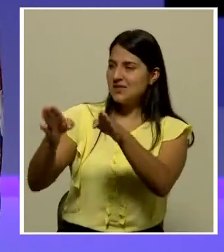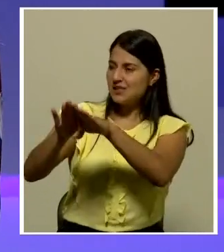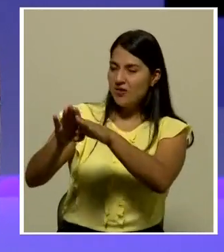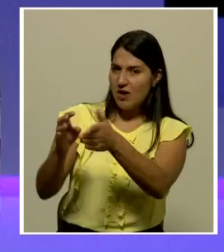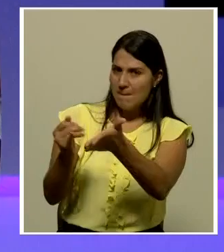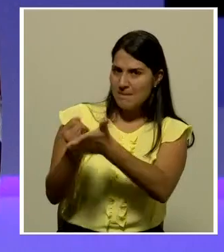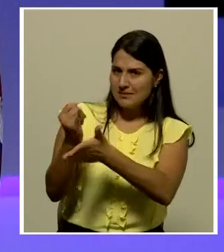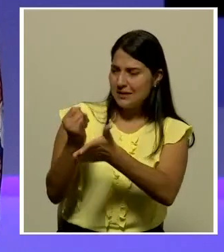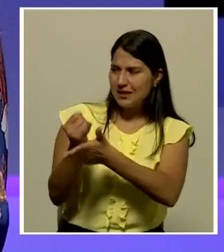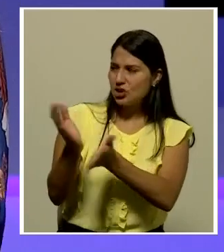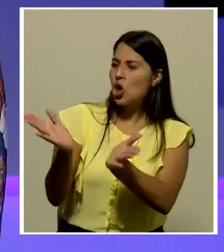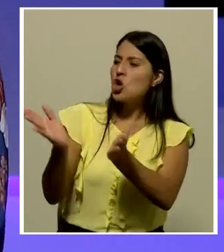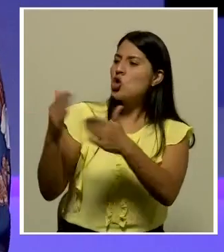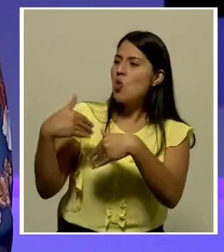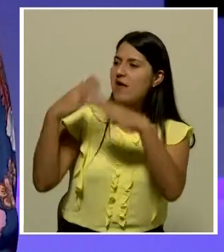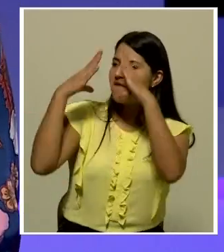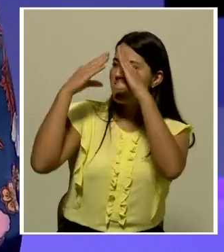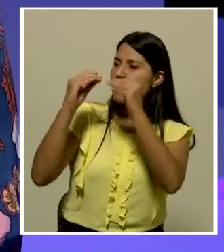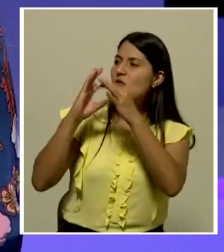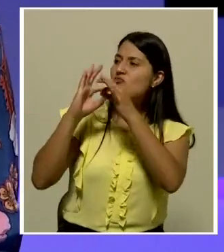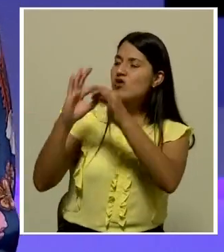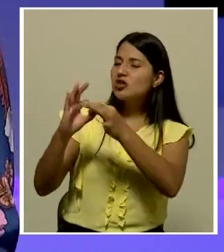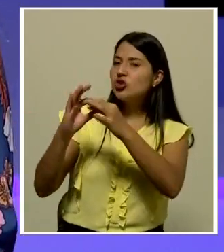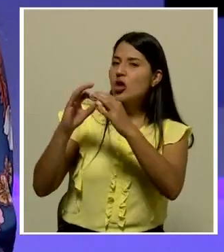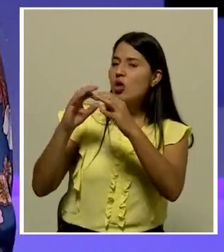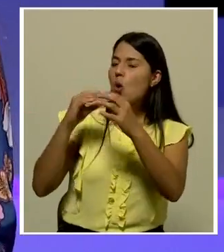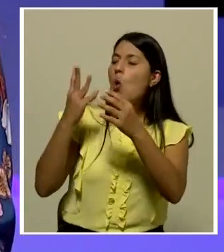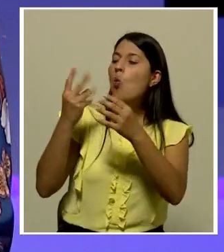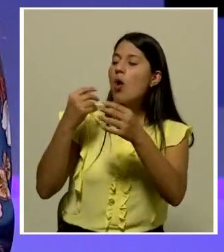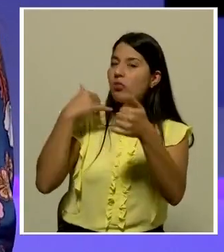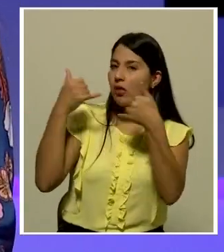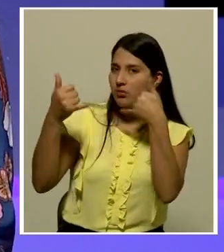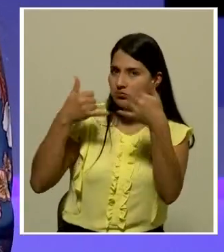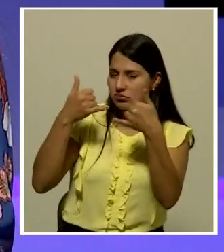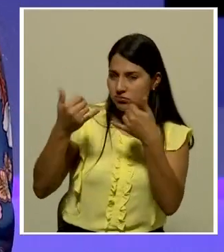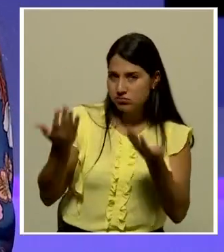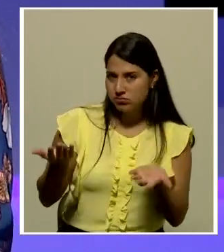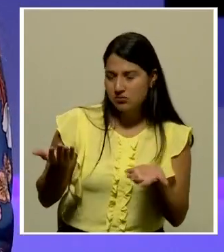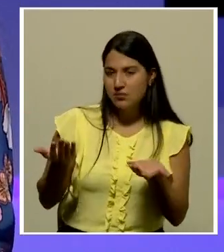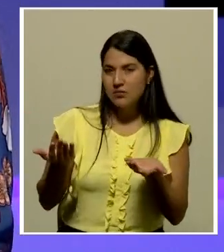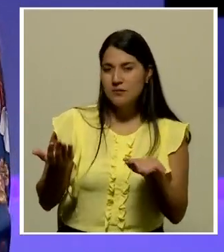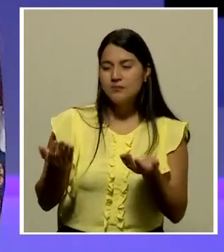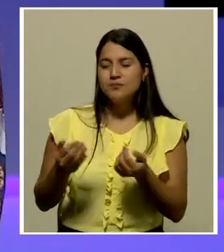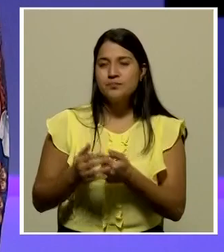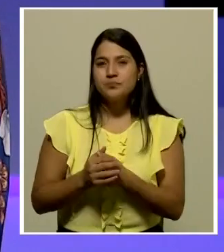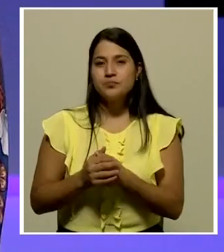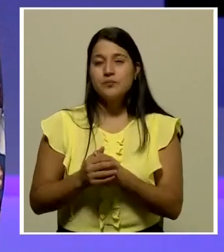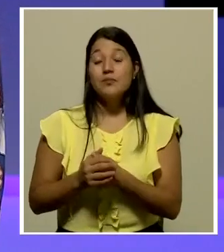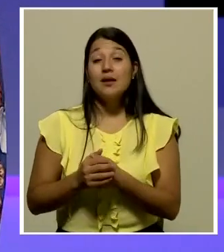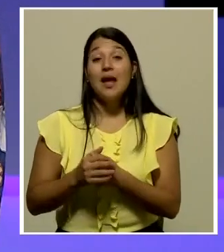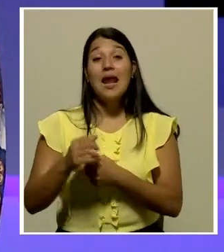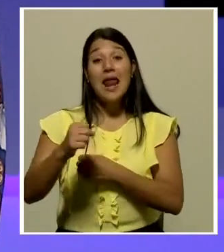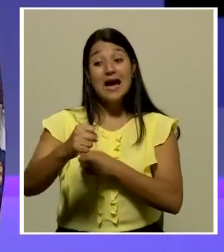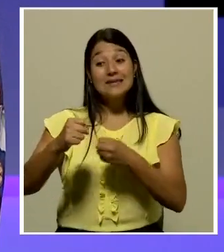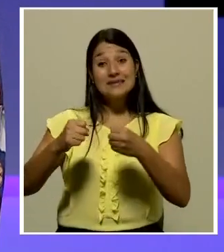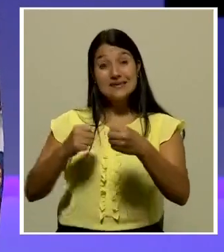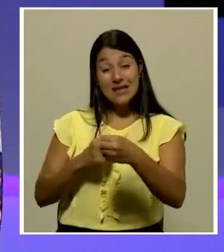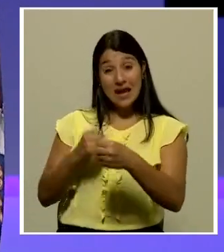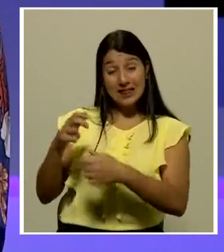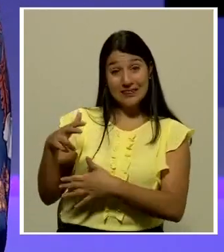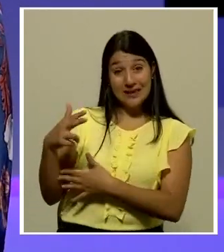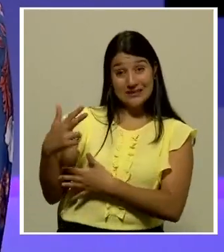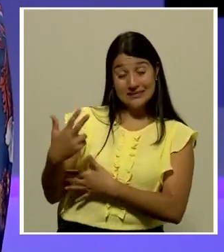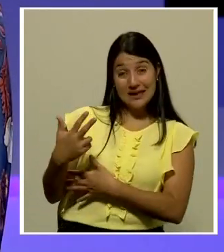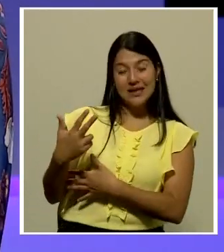un poco sin revisar, que ese fue un tema muy polémico en su momento, cuánto tiene la Sala Tercera, que es la que actúa en este caso